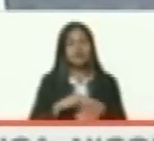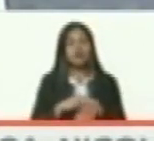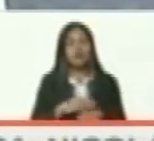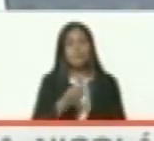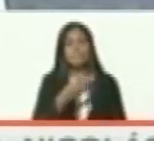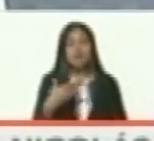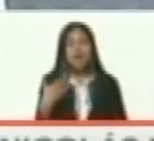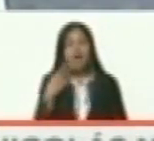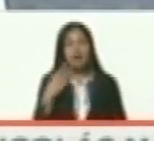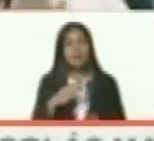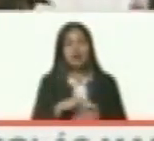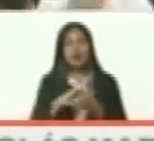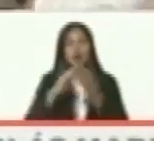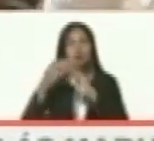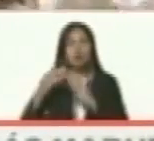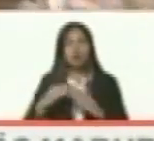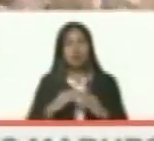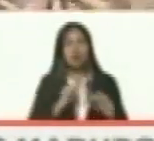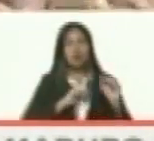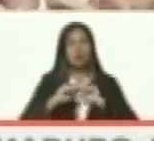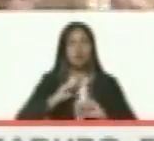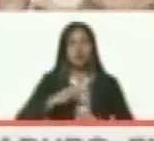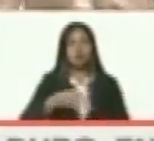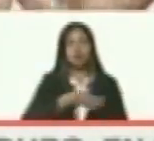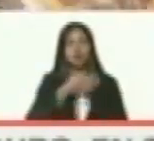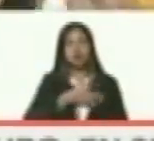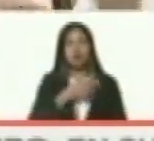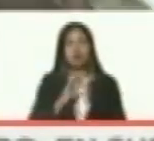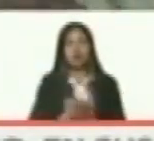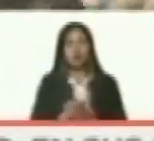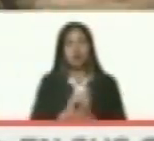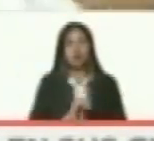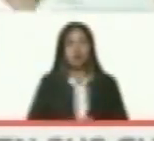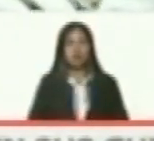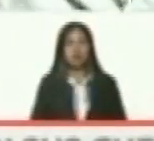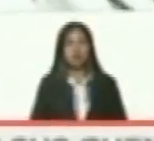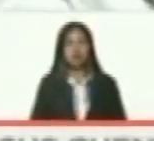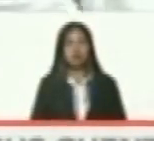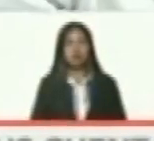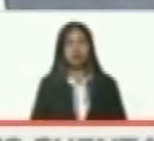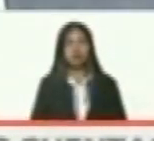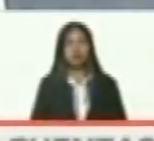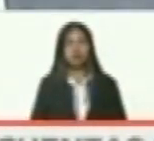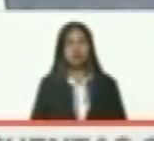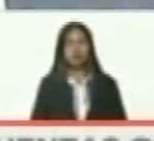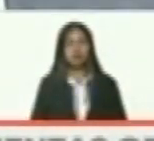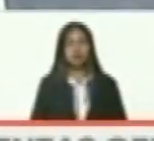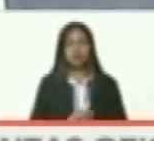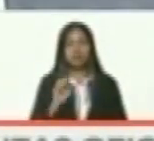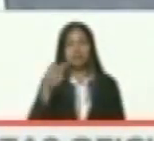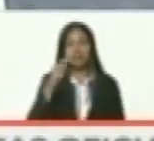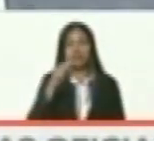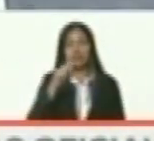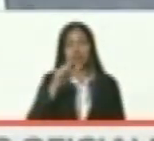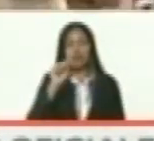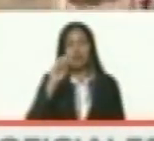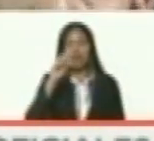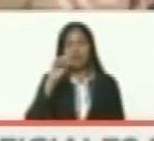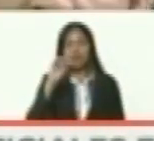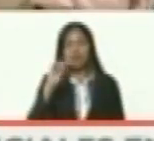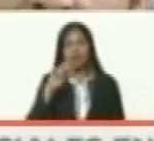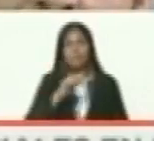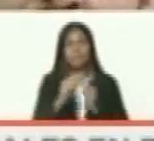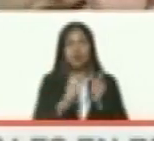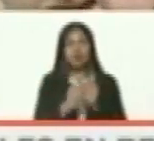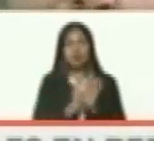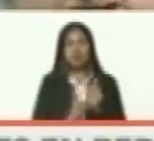Popular para las comunas y los movimientos sociales, camarada. Camarada Gladys Requena, vicepresidenta de la Asamblea